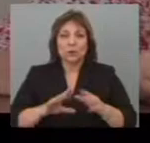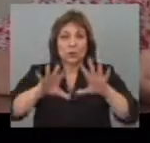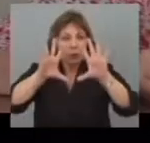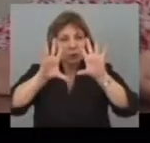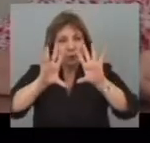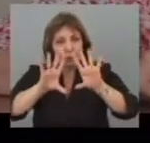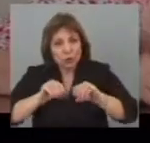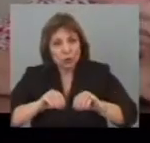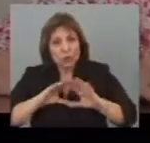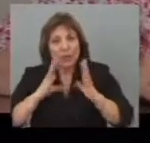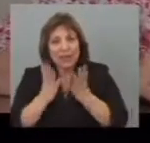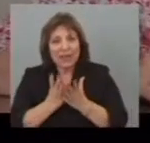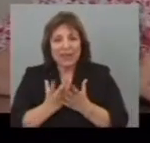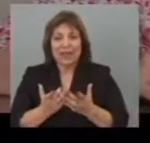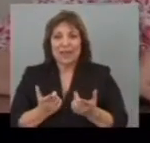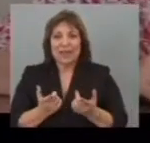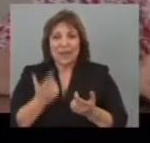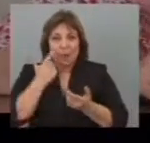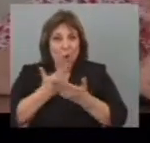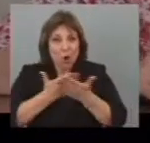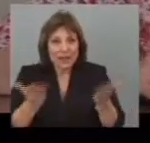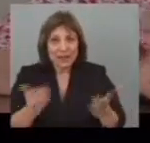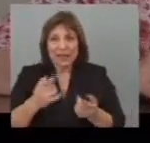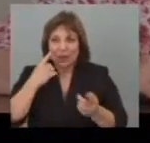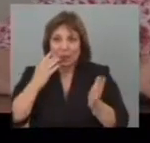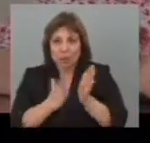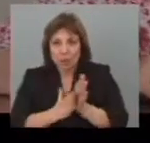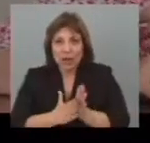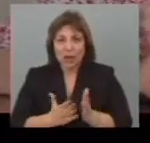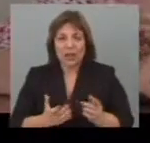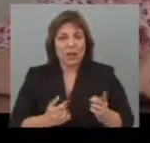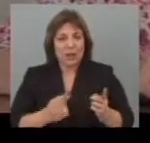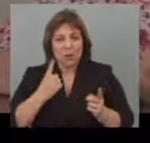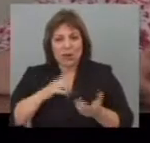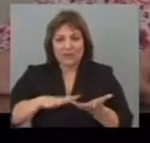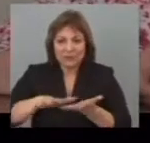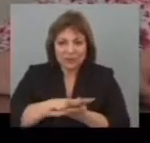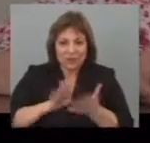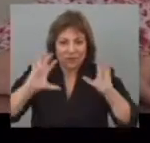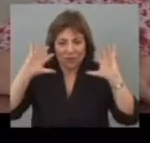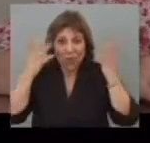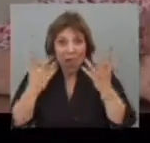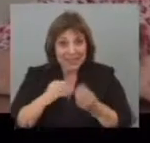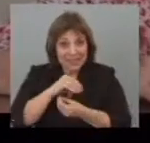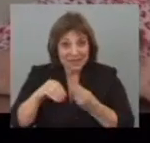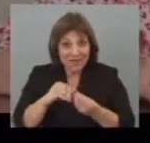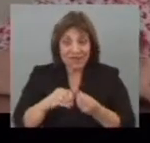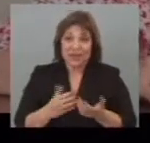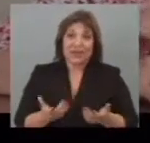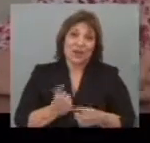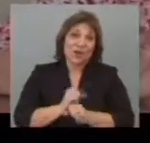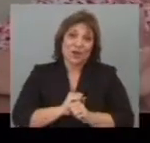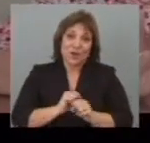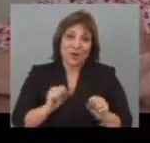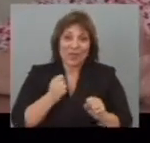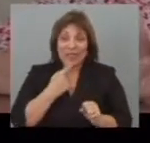que presentare en forma verosímil una situación de violencia doméstica, no le cabría ningún